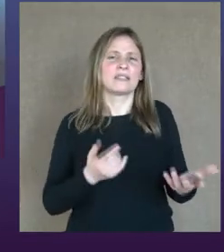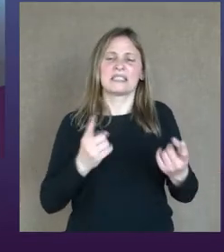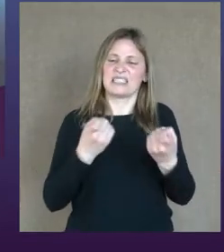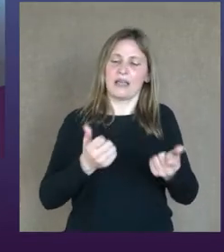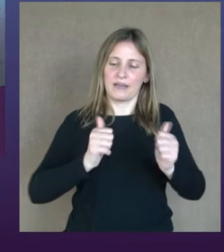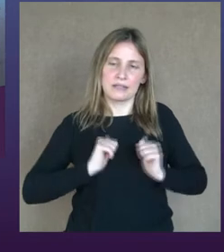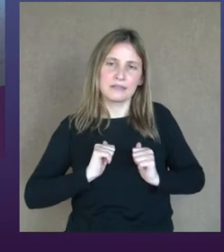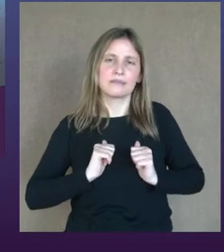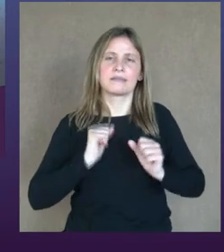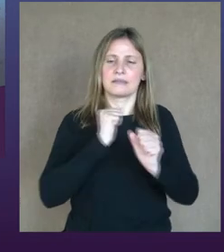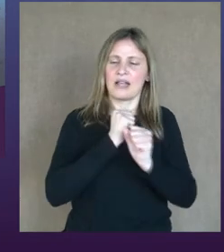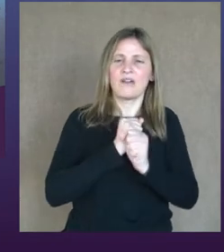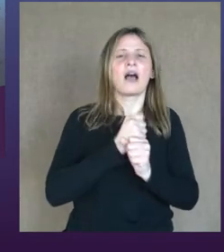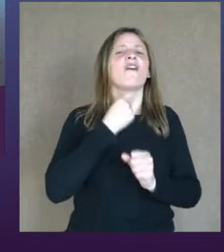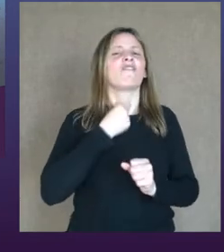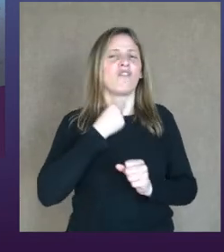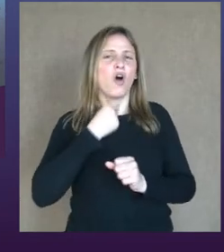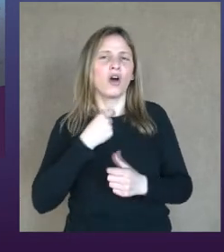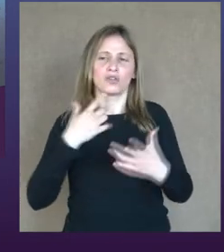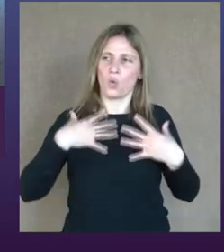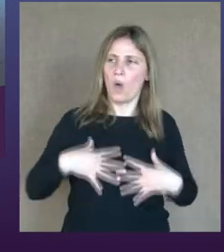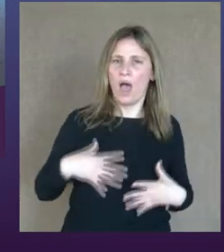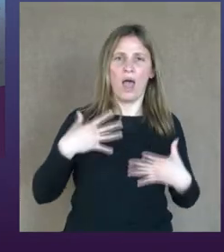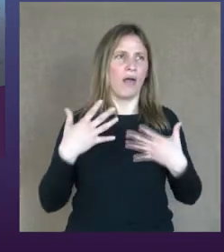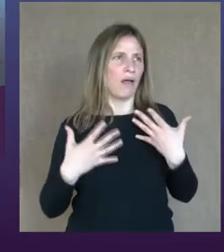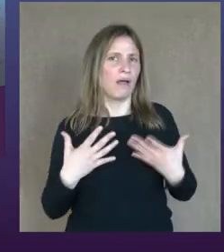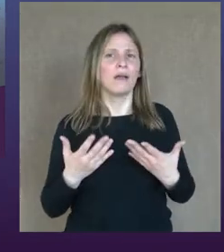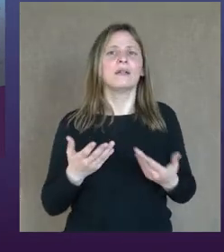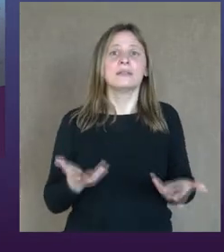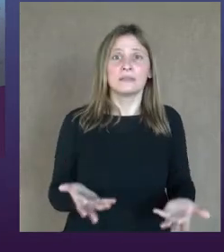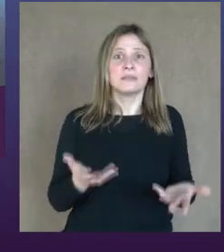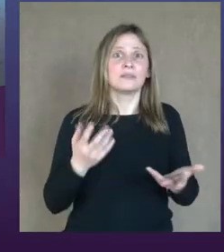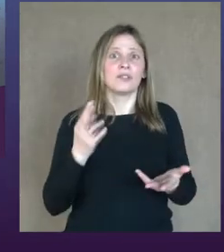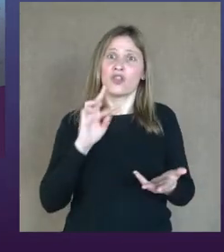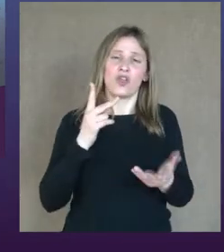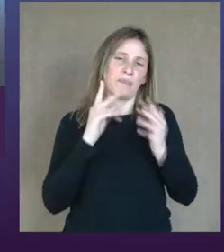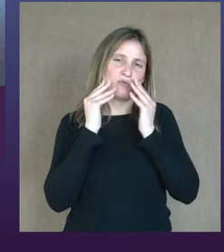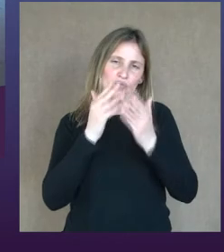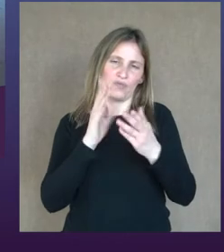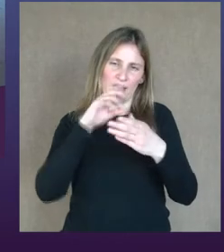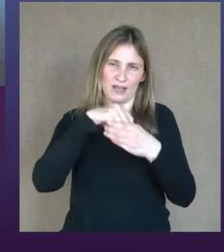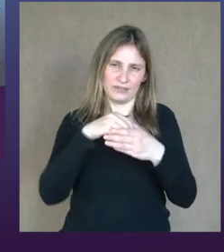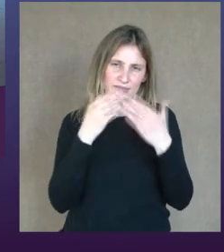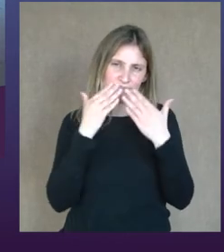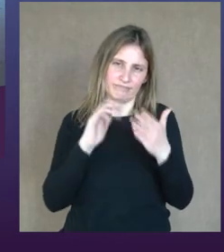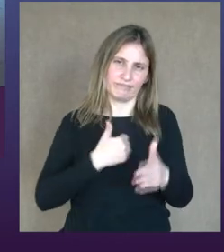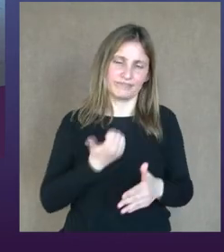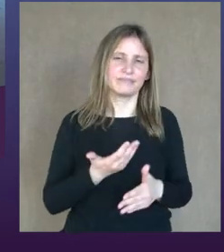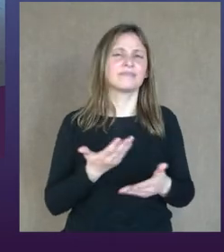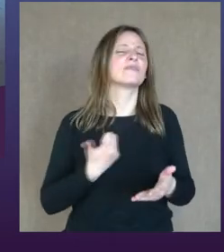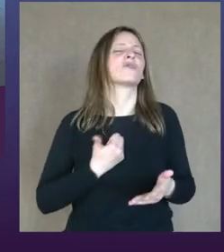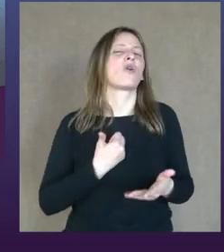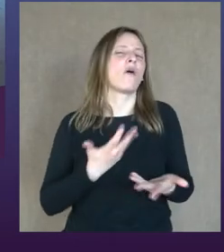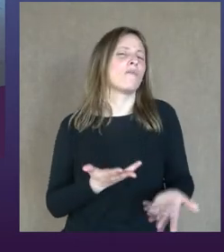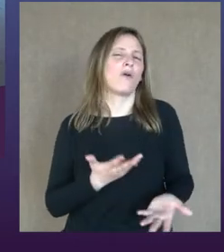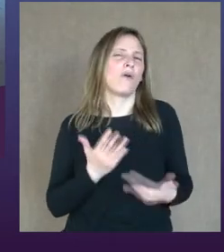descansar, trabajan con la voz, con la interpretación. Un poco las dos preguntas en una, ¿no? ¿Cómo se